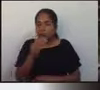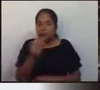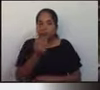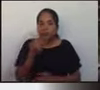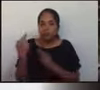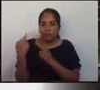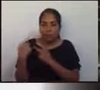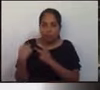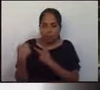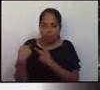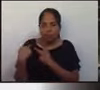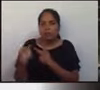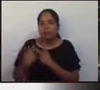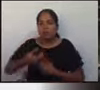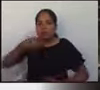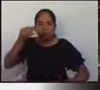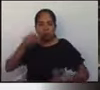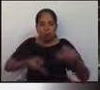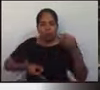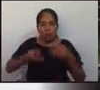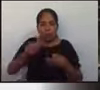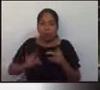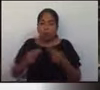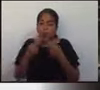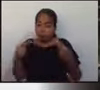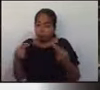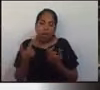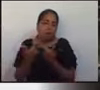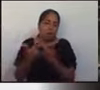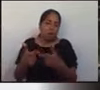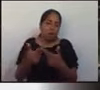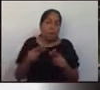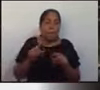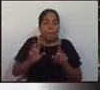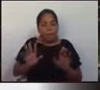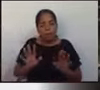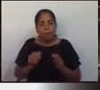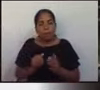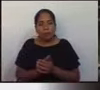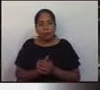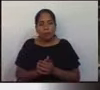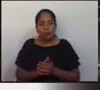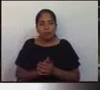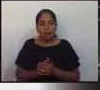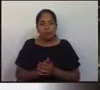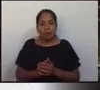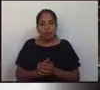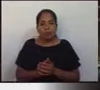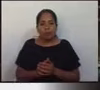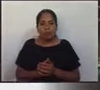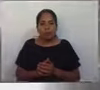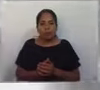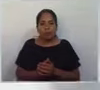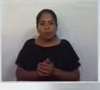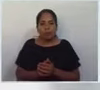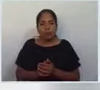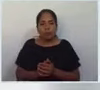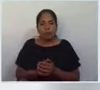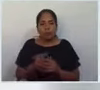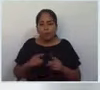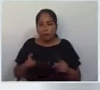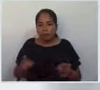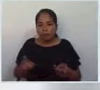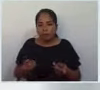justicia que se merece. Si son inocentes, saldrán, pero no, que no nos invadan